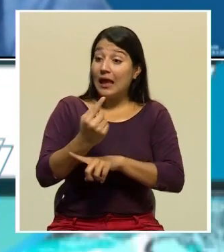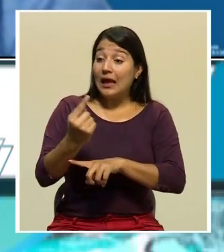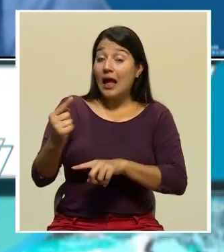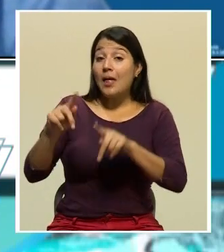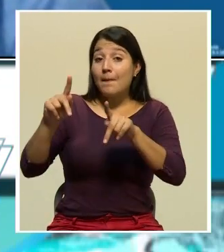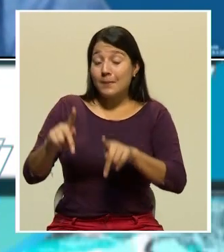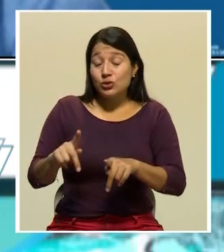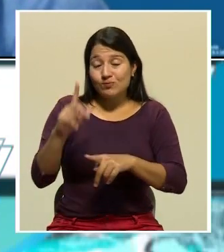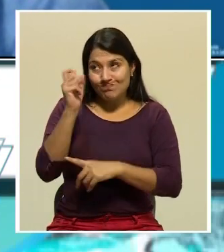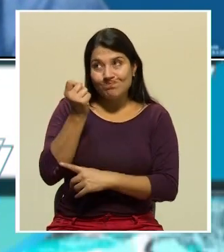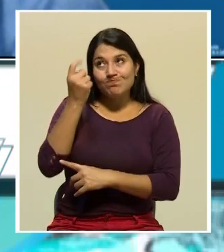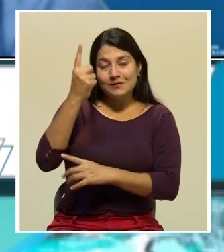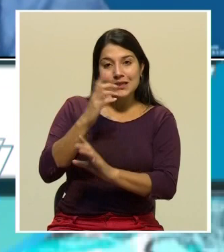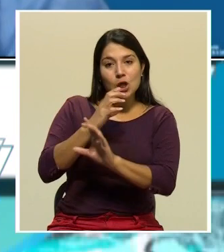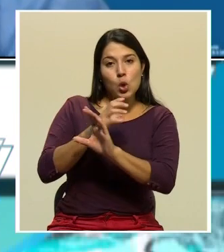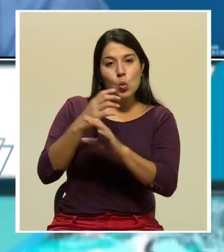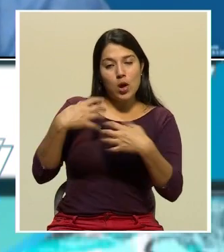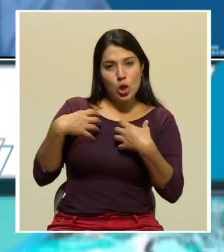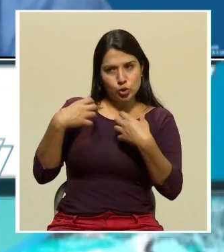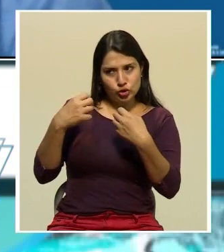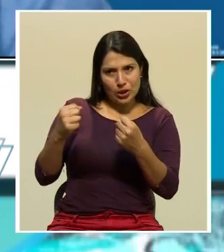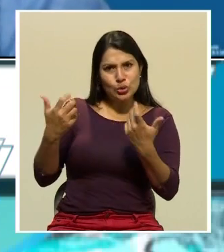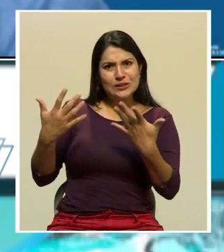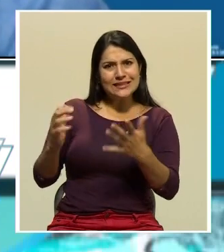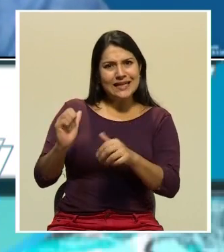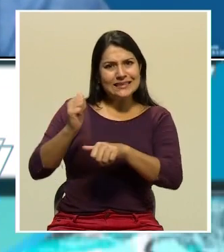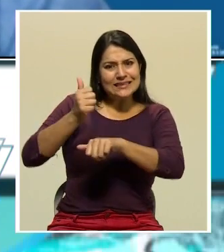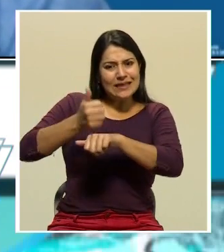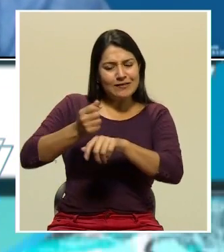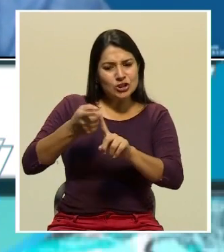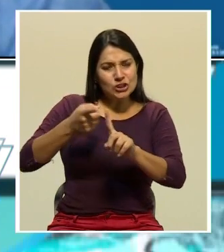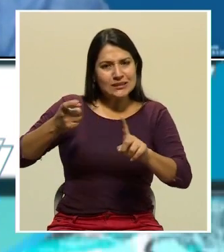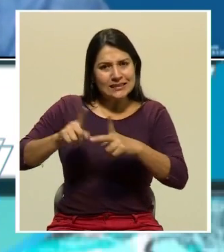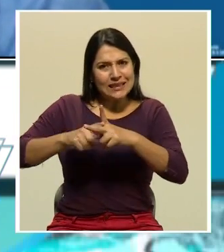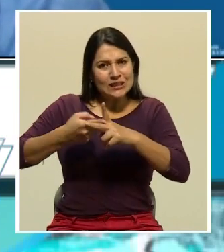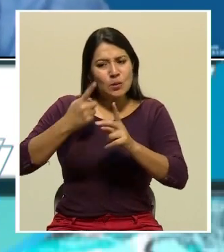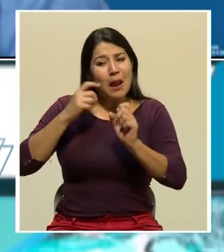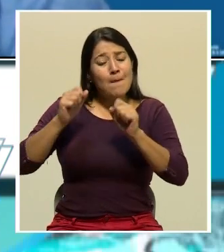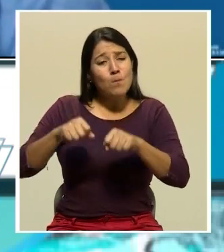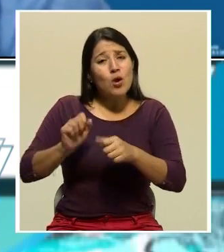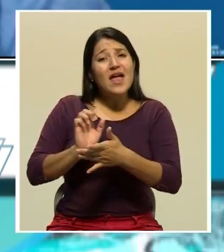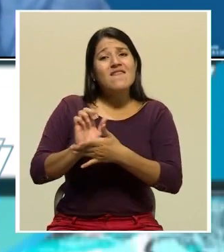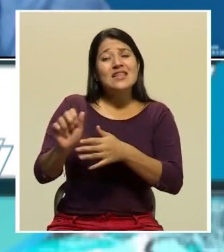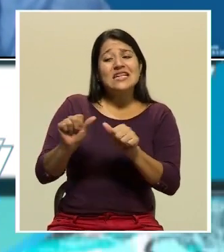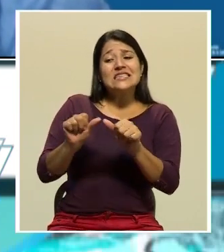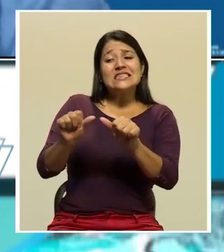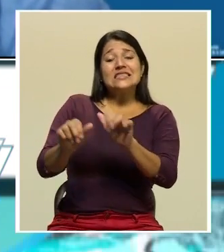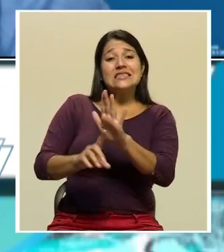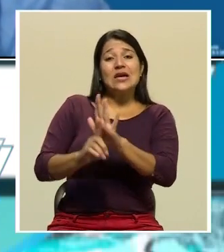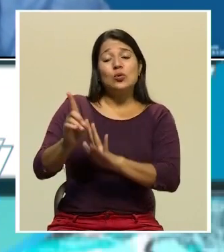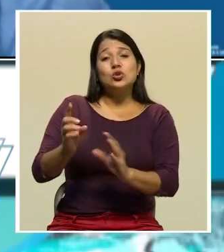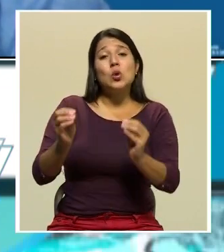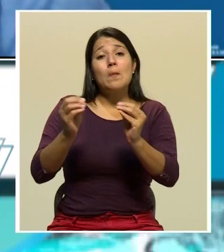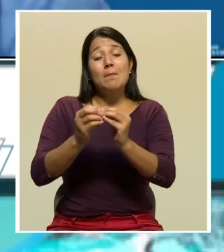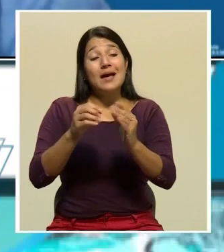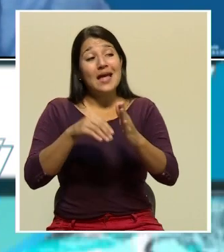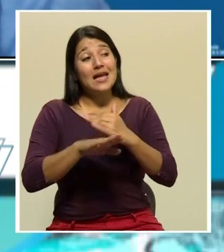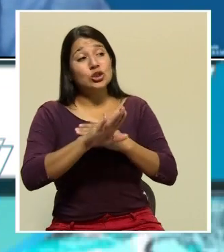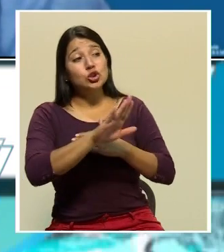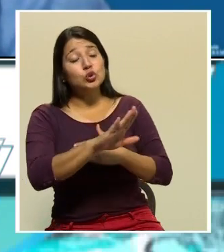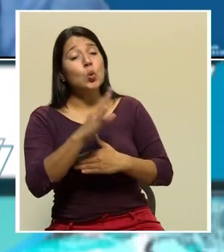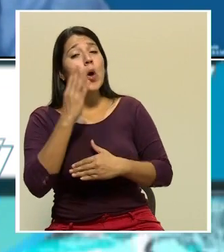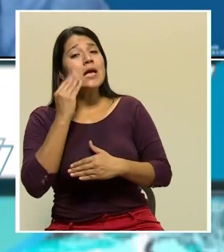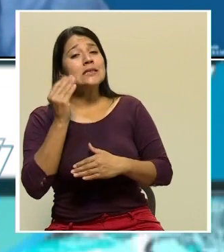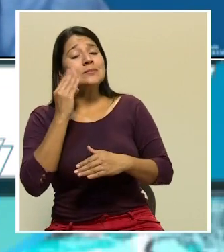conciencia de estas medidas que se ha dictado desde el inicio para poder evitar la transmisión. Doctor, en la experiencia internacional que ustedes han